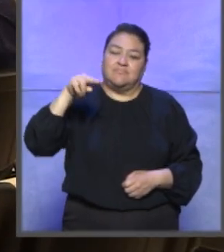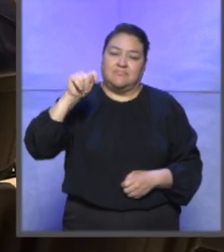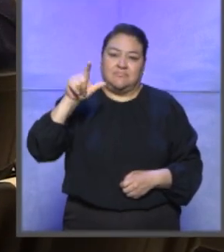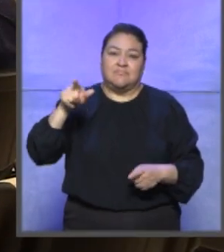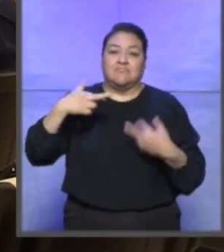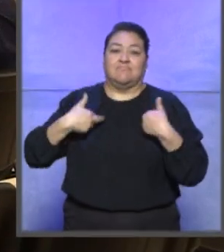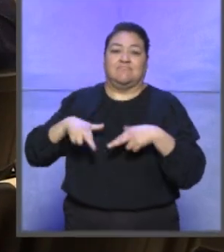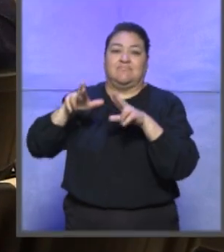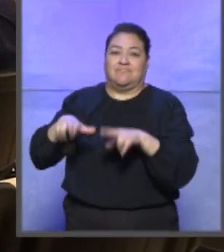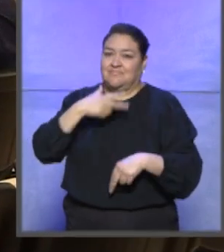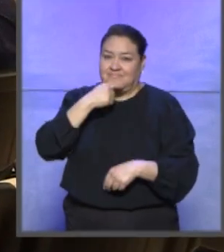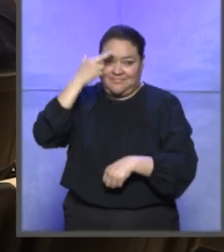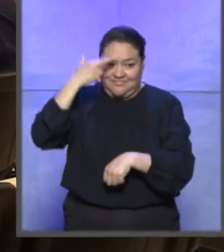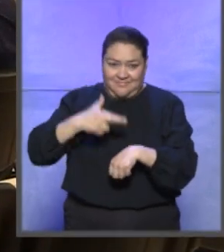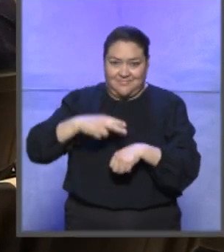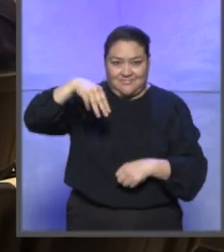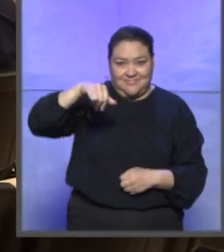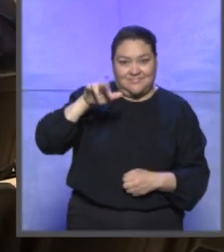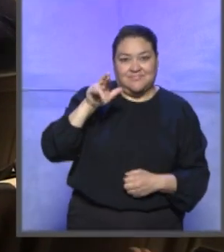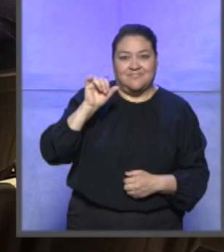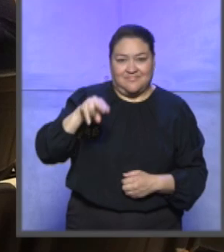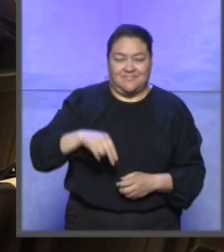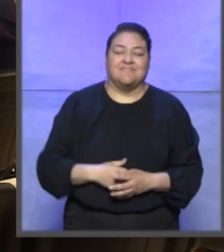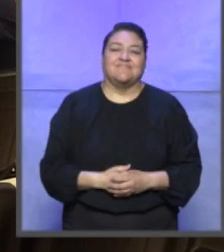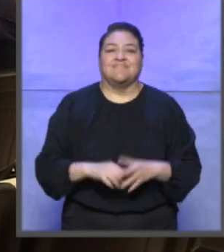del rector Mauro Wisin Negrín.